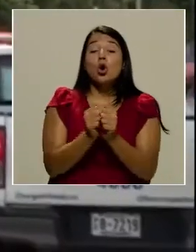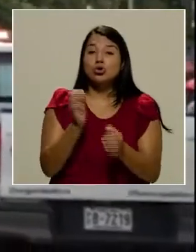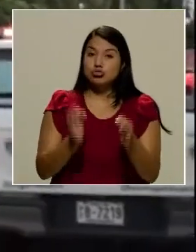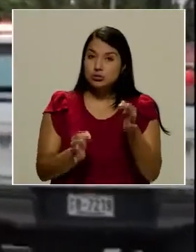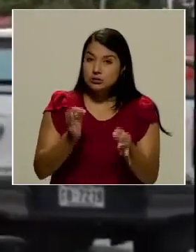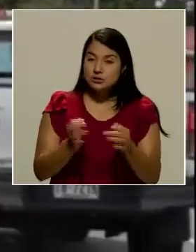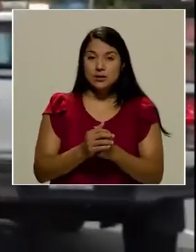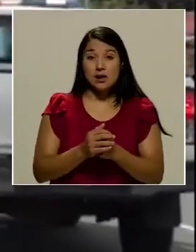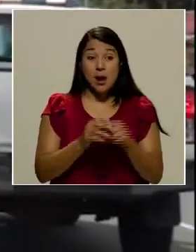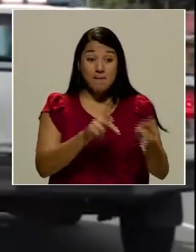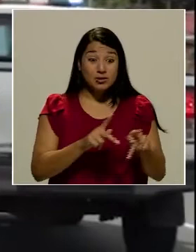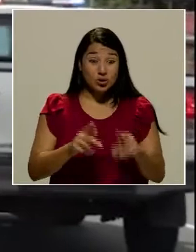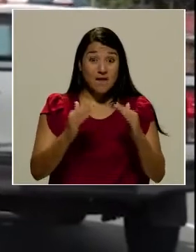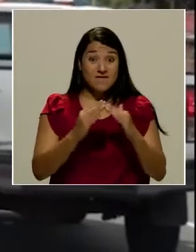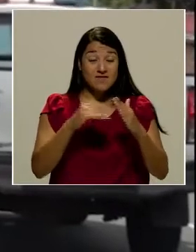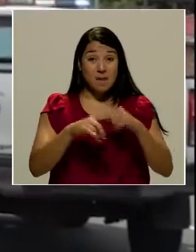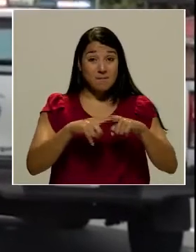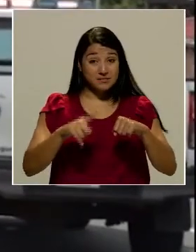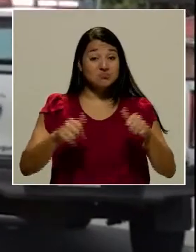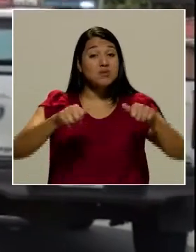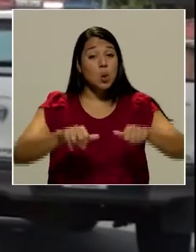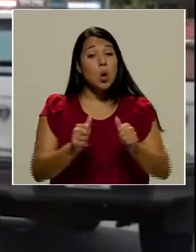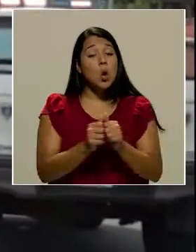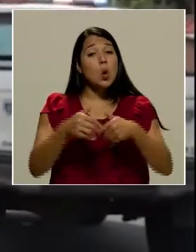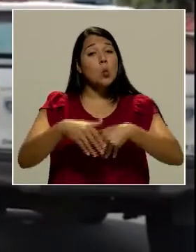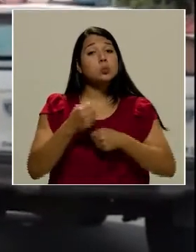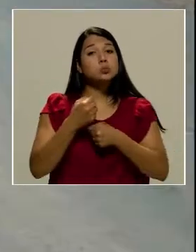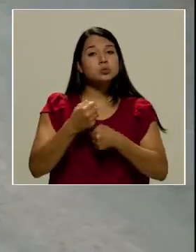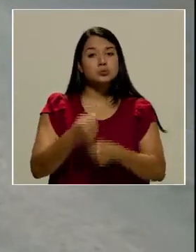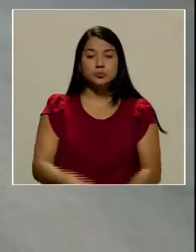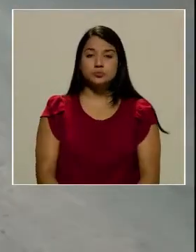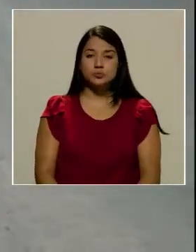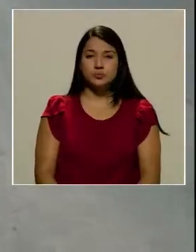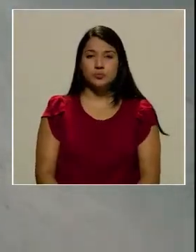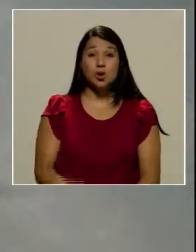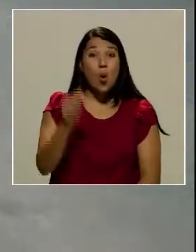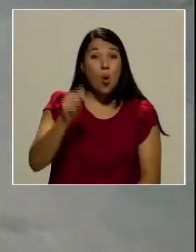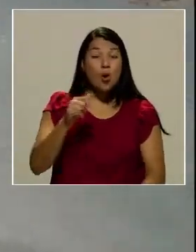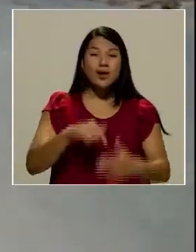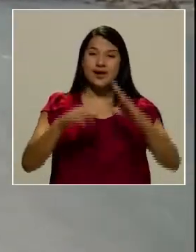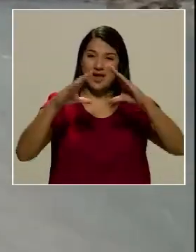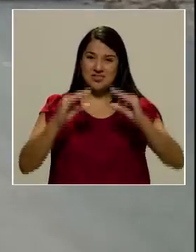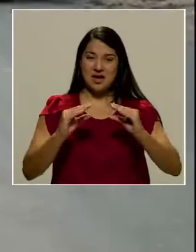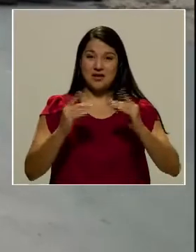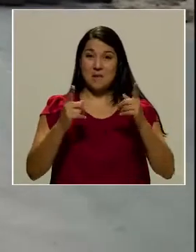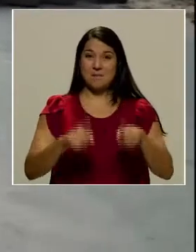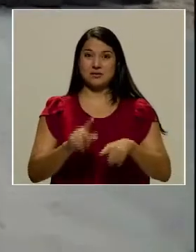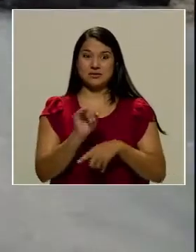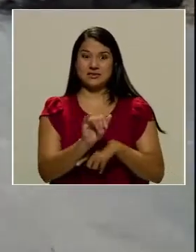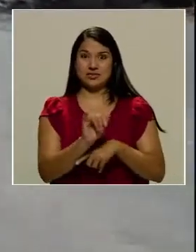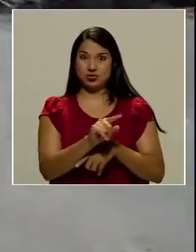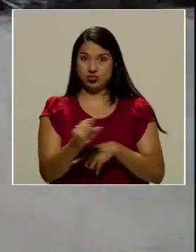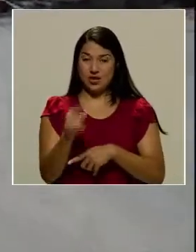Los generaleños consultados apoyan este movimiento. Y durante esta tarde se presentó esto que vemos en